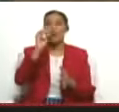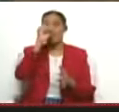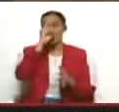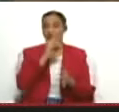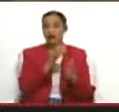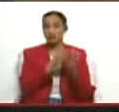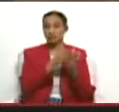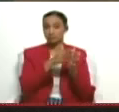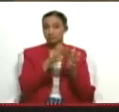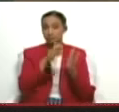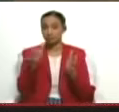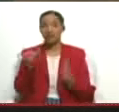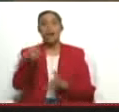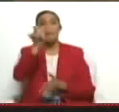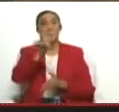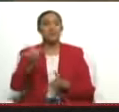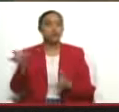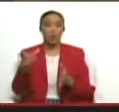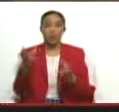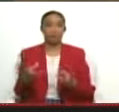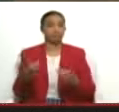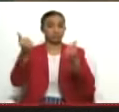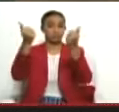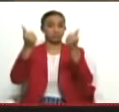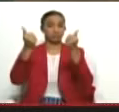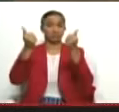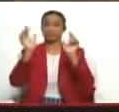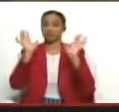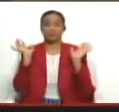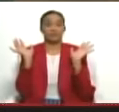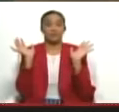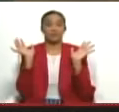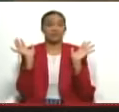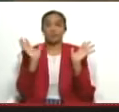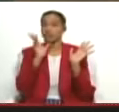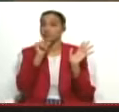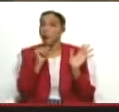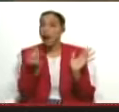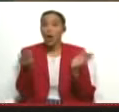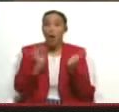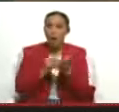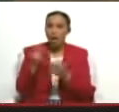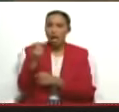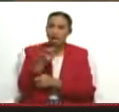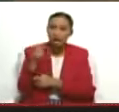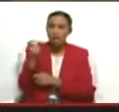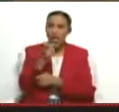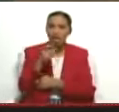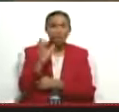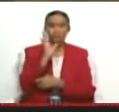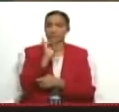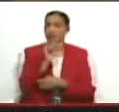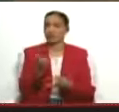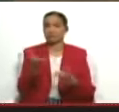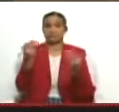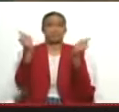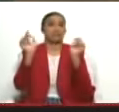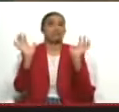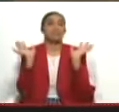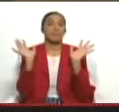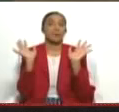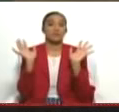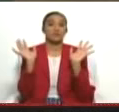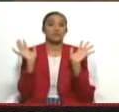no han aparecido entonces van a venir a decir que una persona a la cual se le tenía este seguimiento producto de